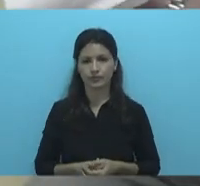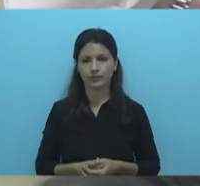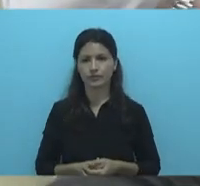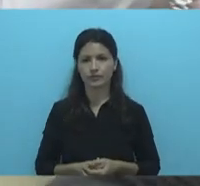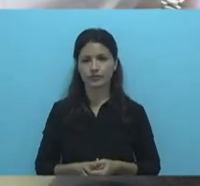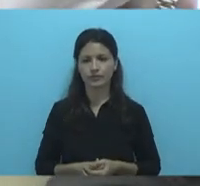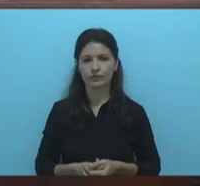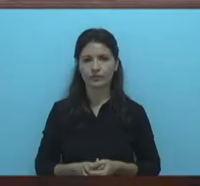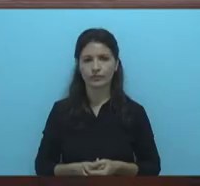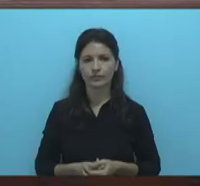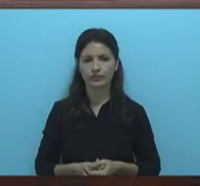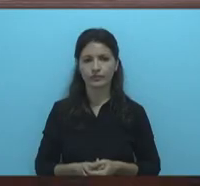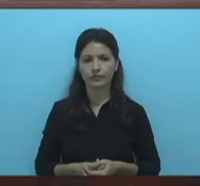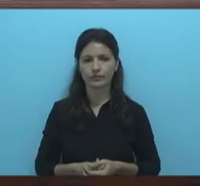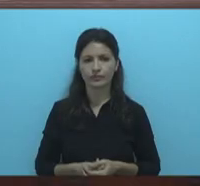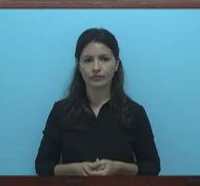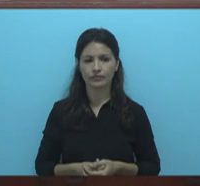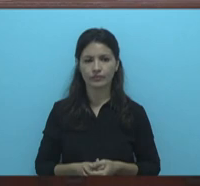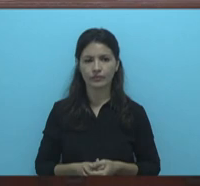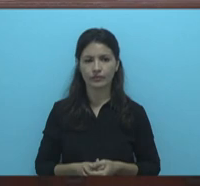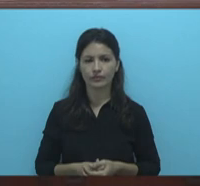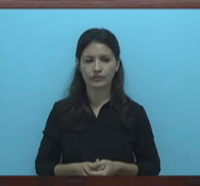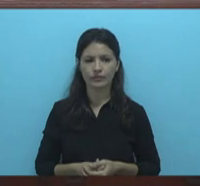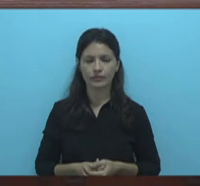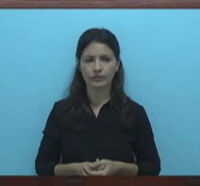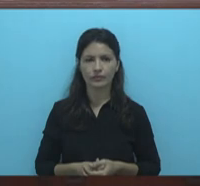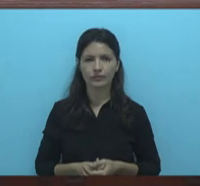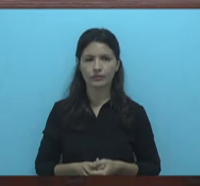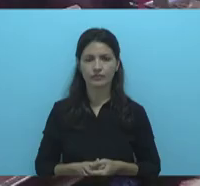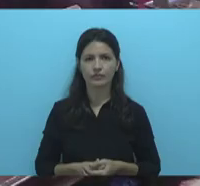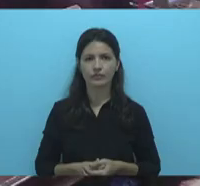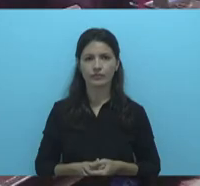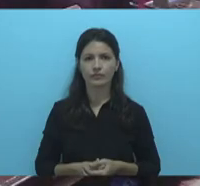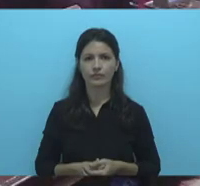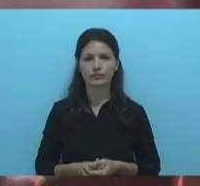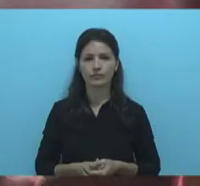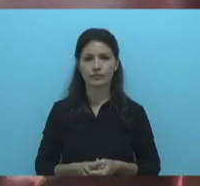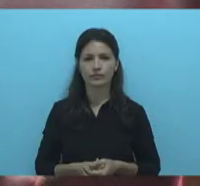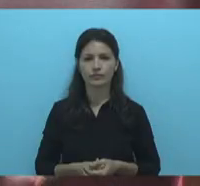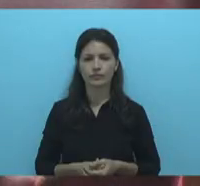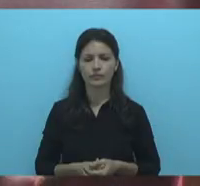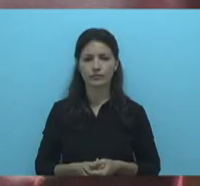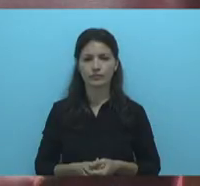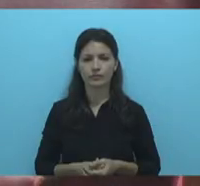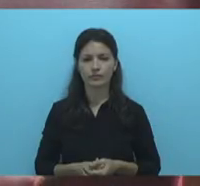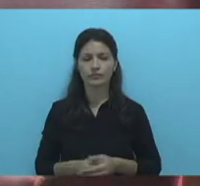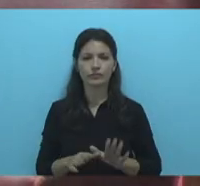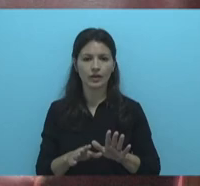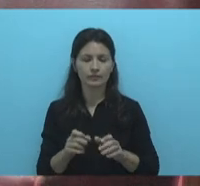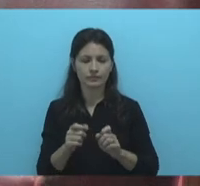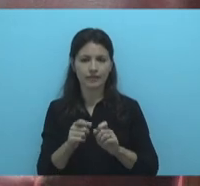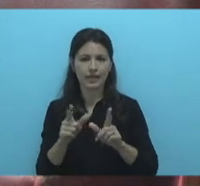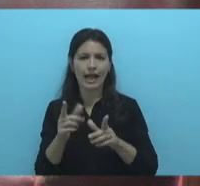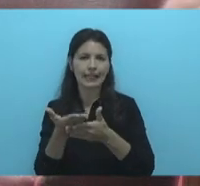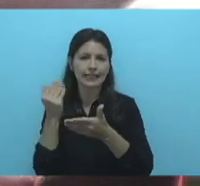Gracias, diputado. Bien. Sí, diputada Peralta. Simplemente para aclarar lo que hacía